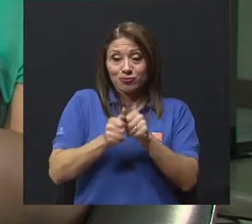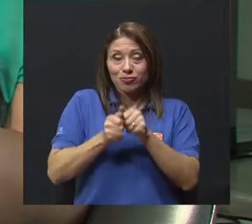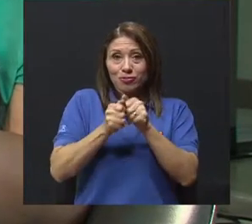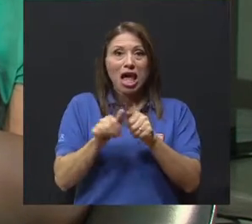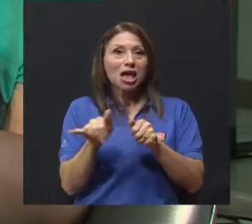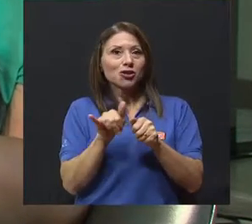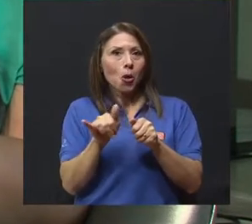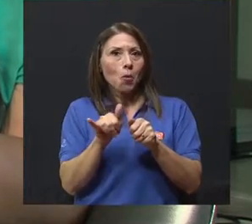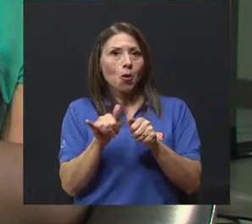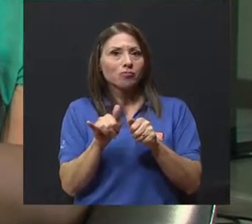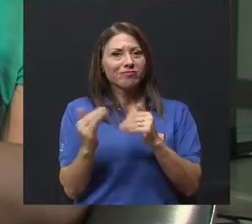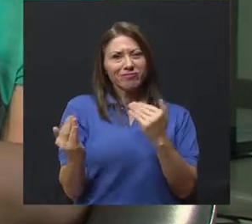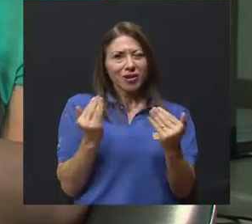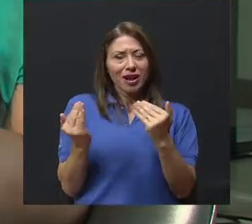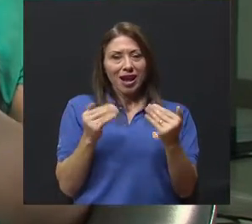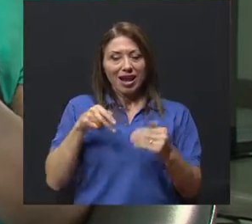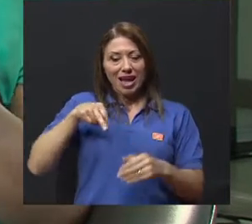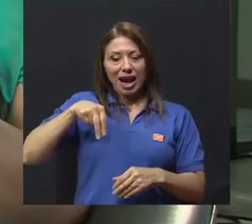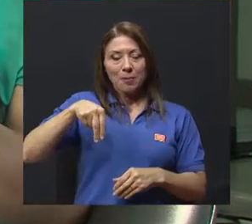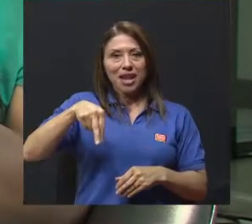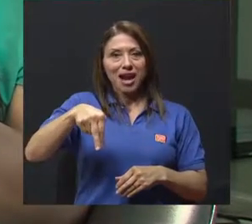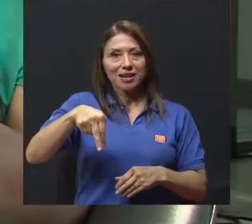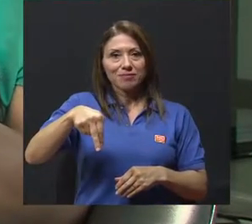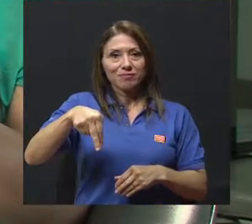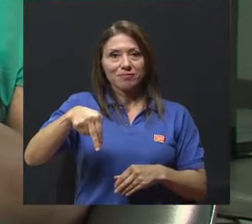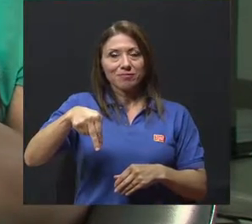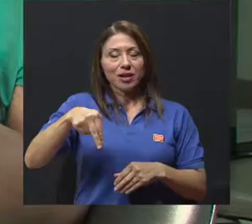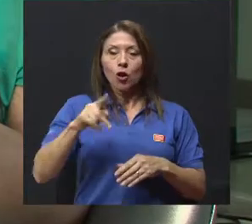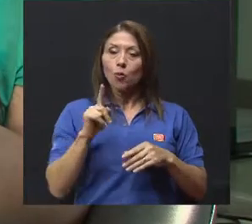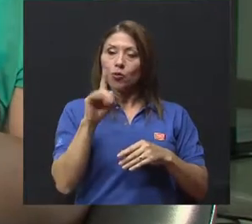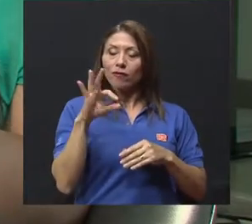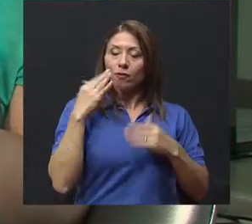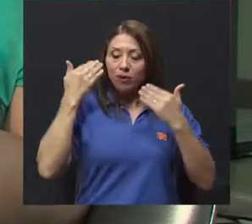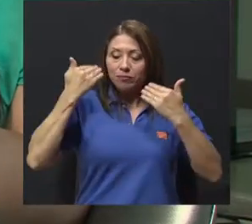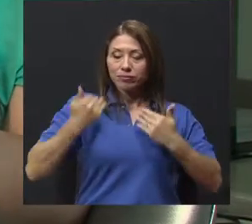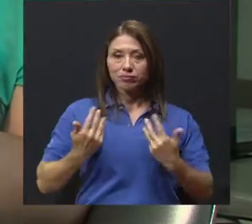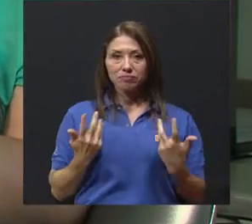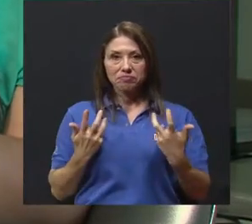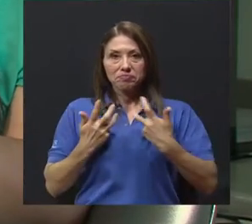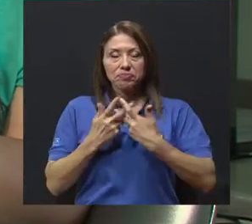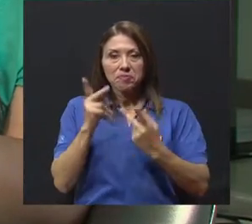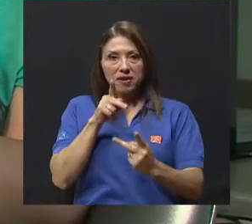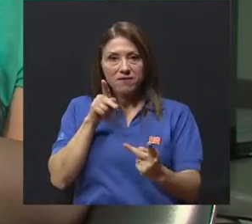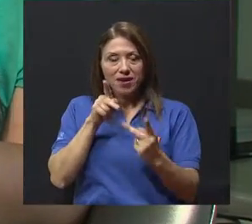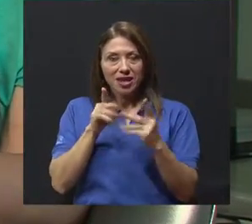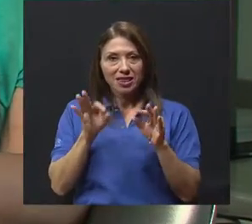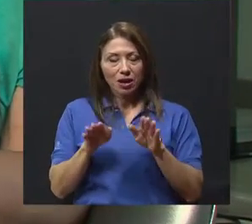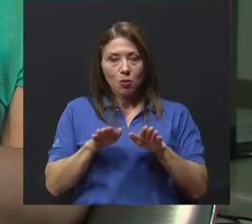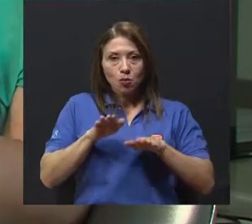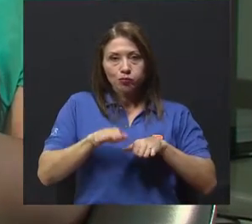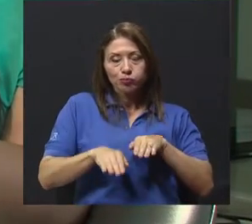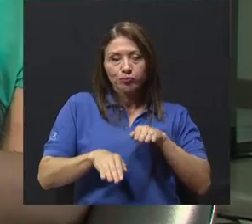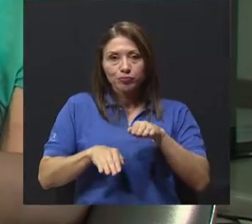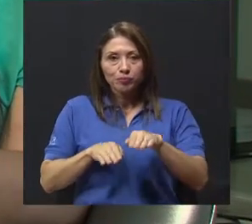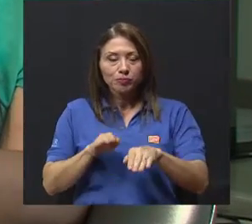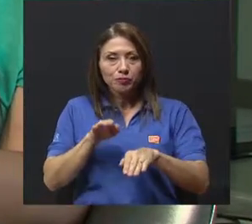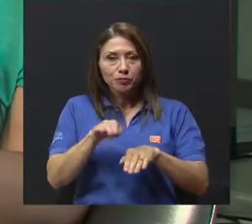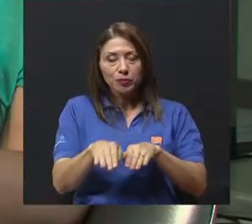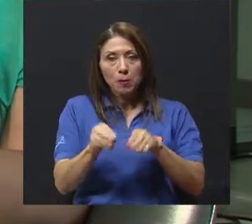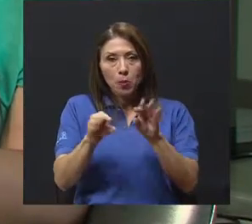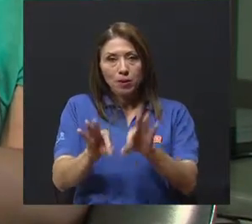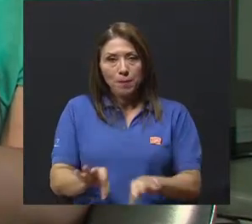y en una posición perfecta a nivel mecánico digamos entonces es muy